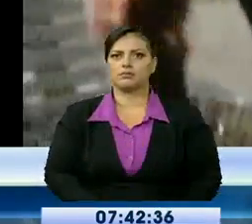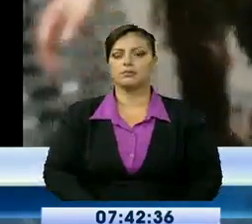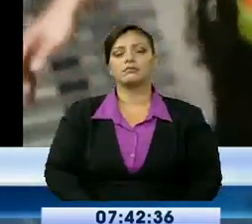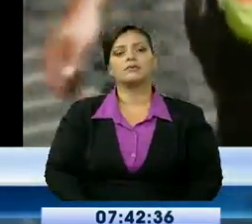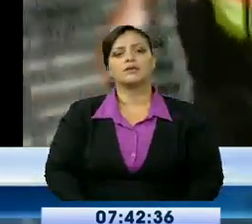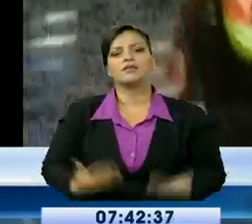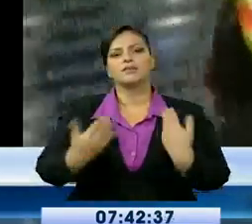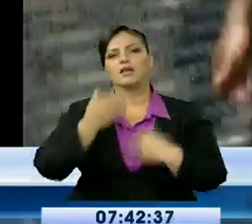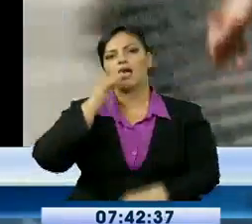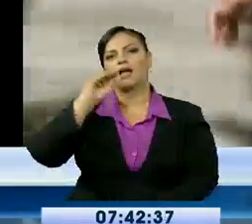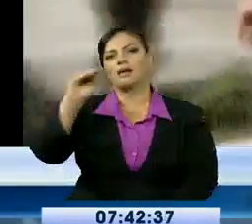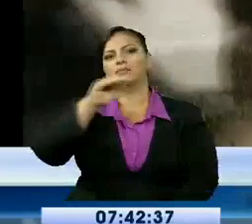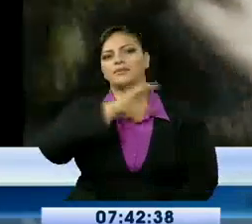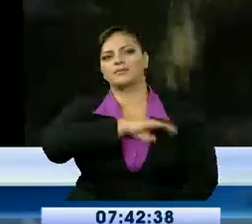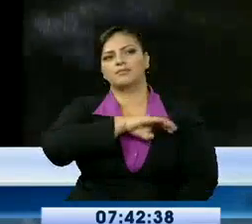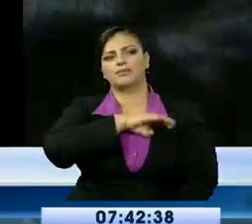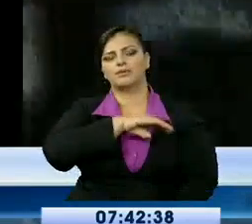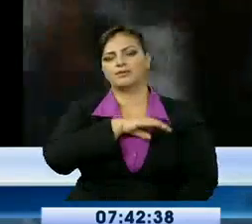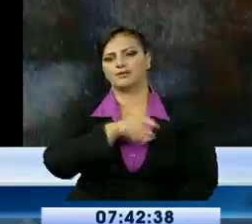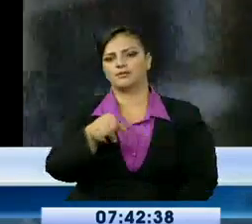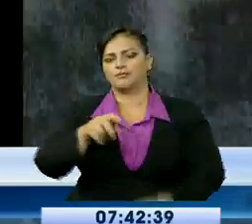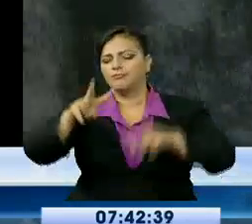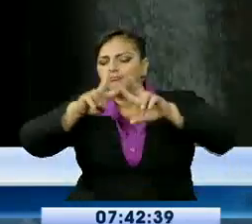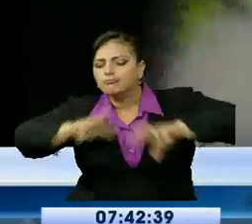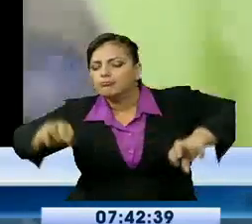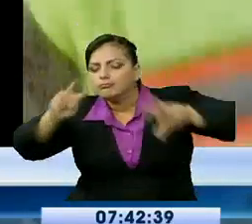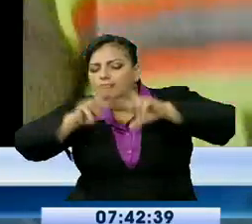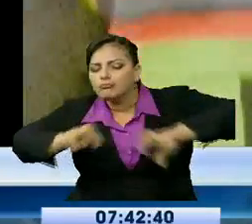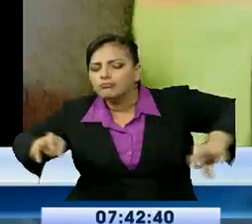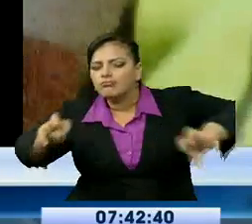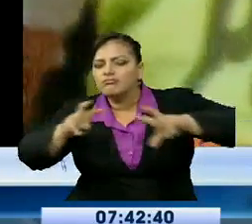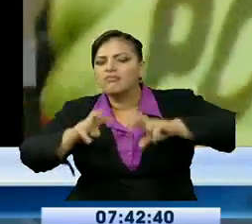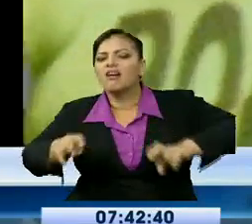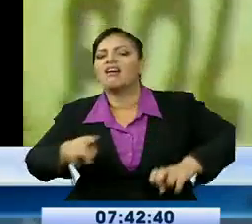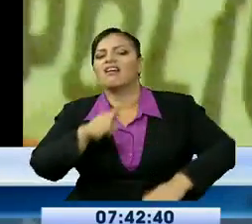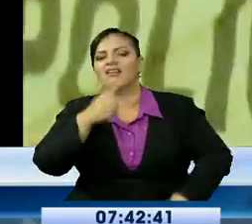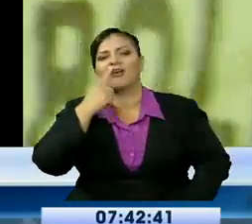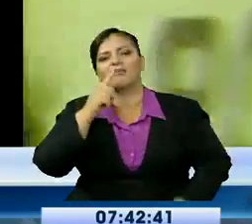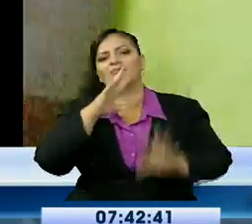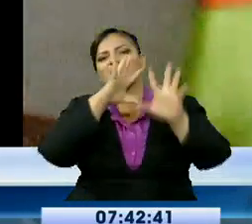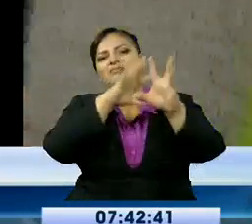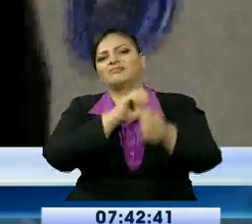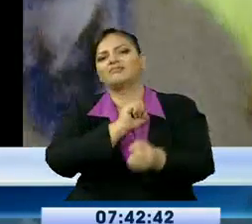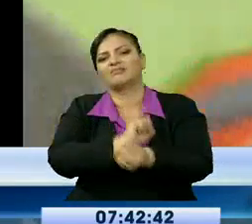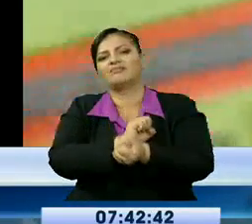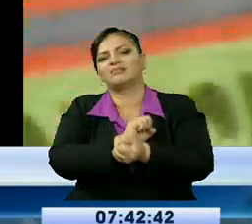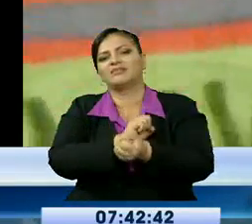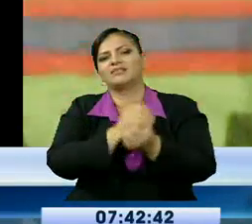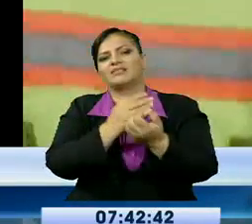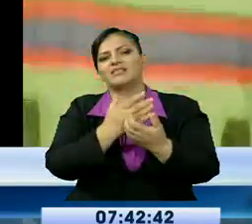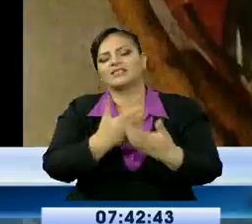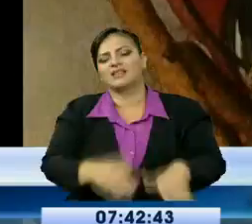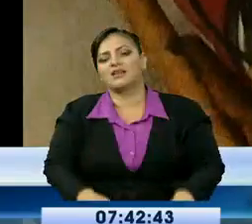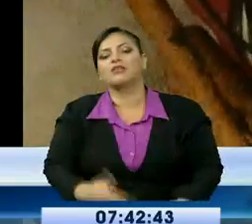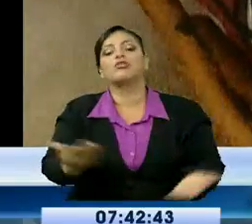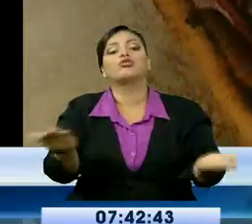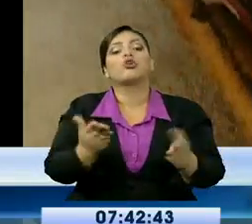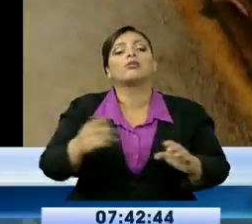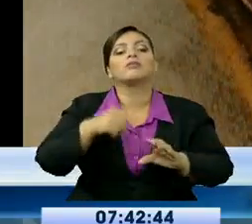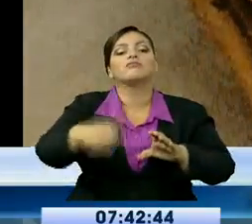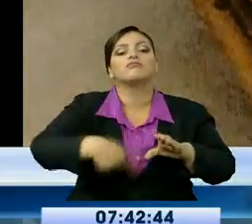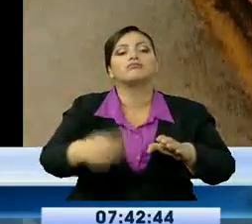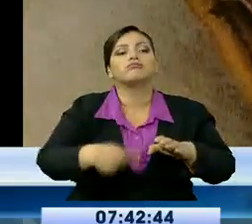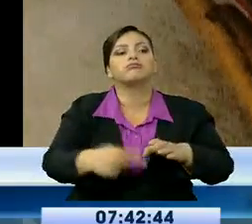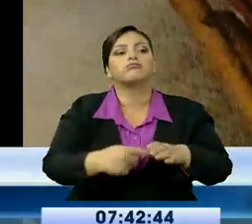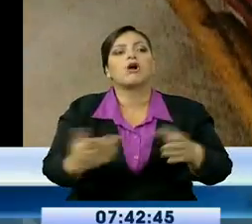inteligencia y en poco tiempo localizaron al pillo. Horas después, se recuperó el artefacto sustraído que,